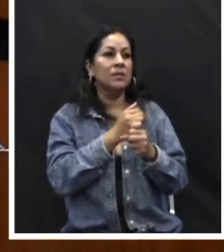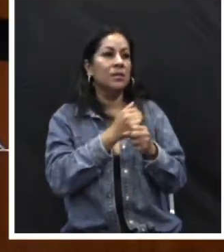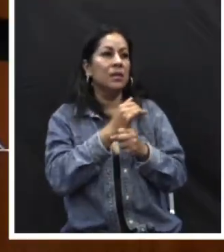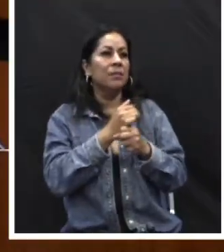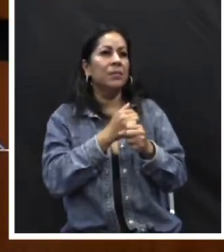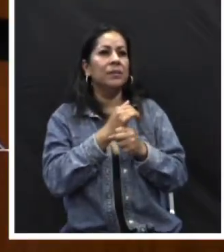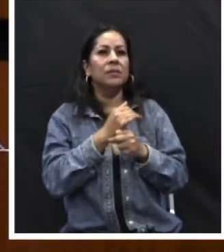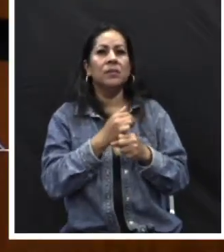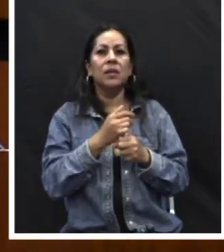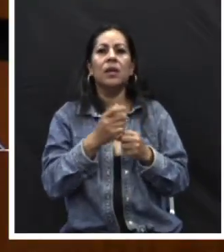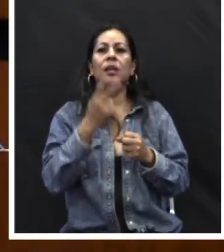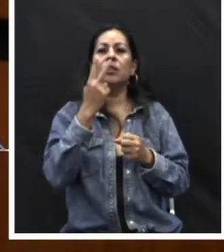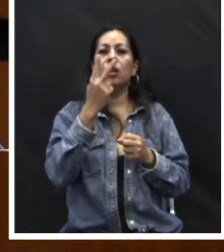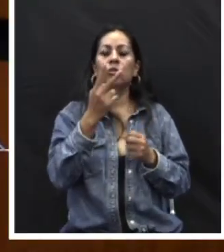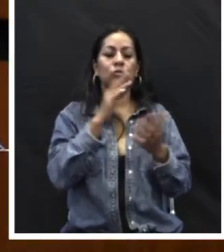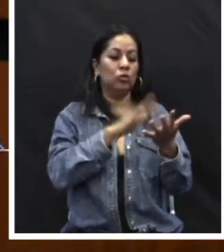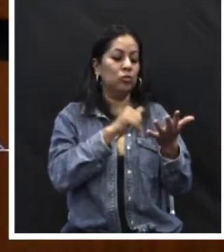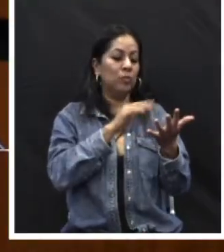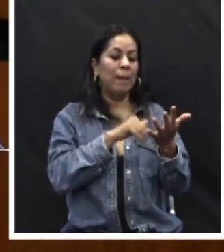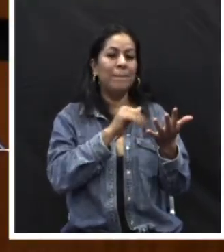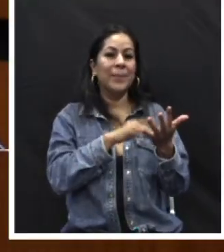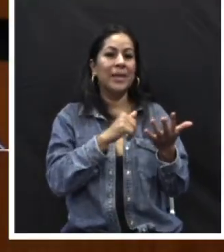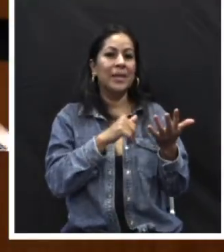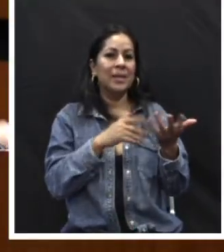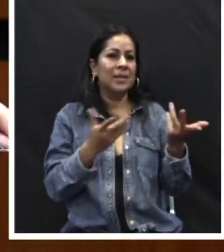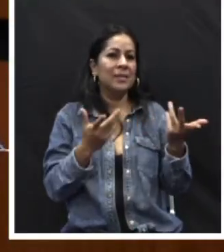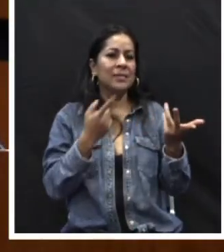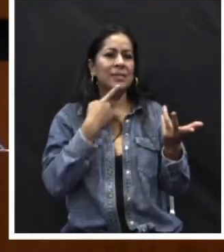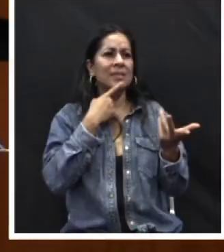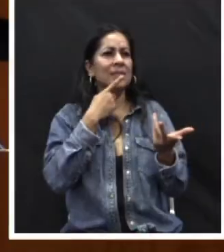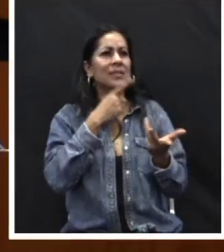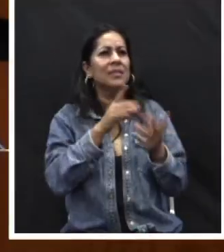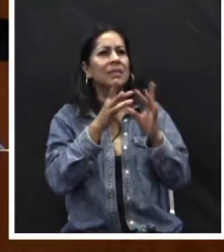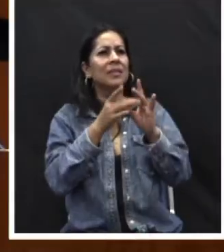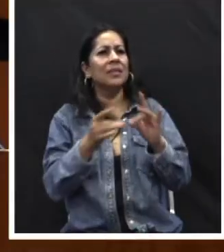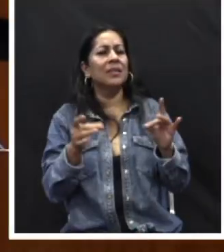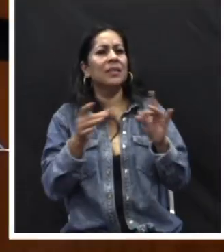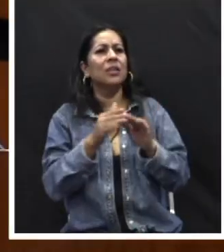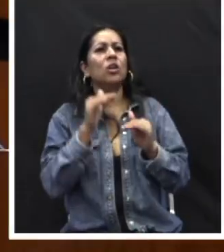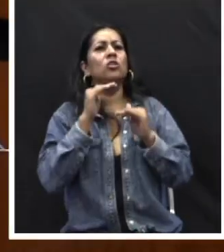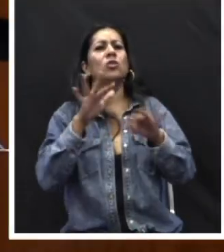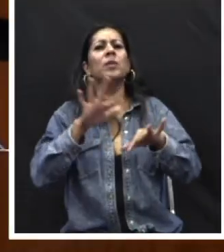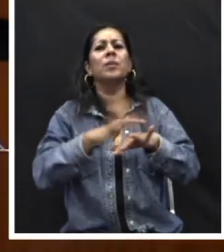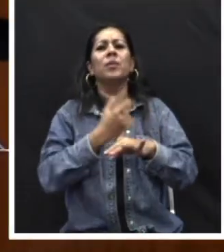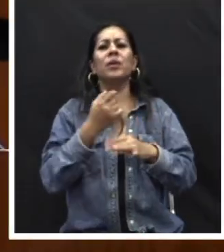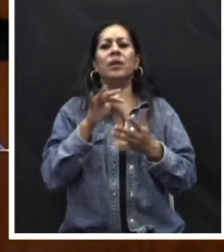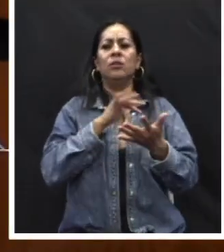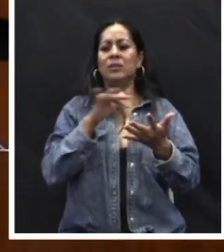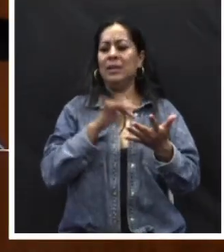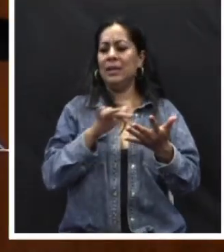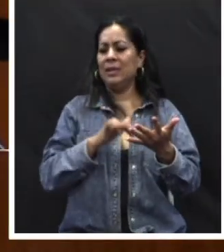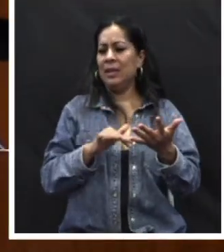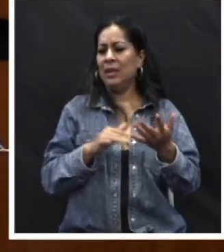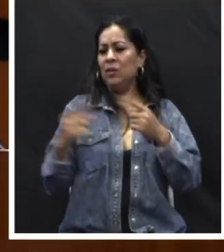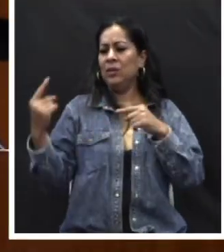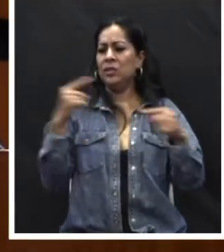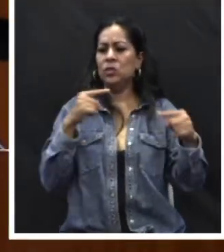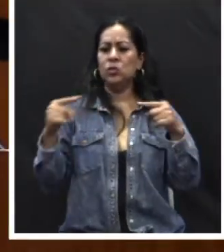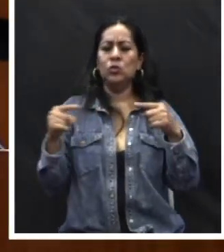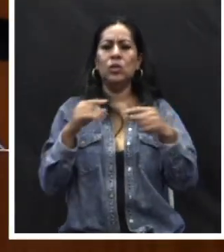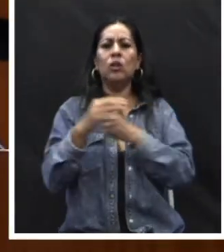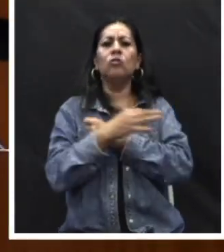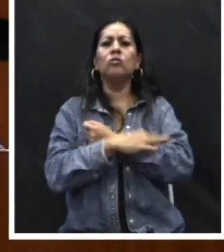la existencia de los dos documentos, sin exigir una explicación sobre por qué no se leyeron ni discutieron